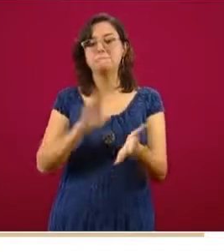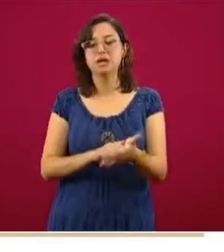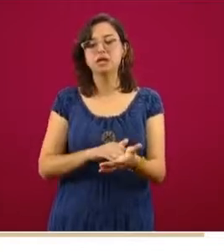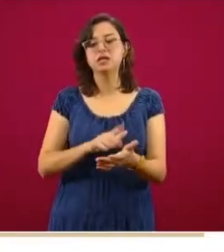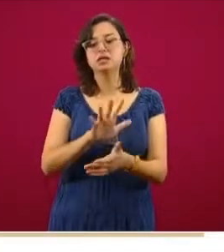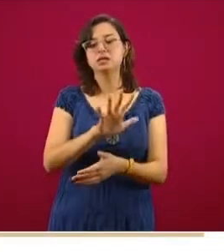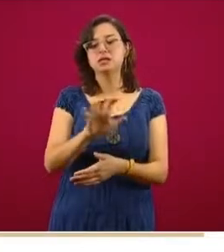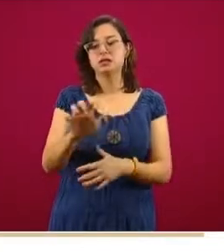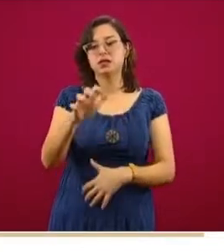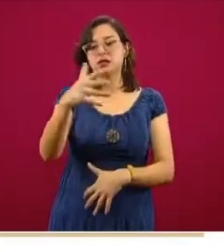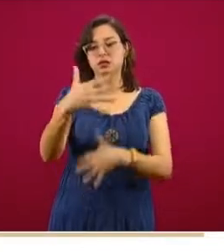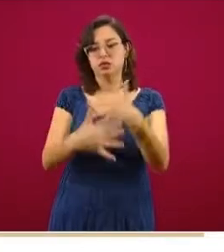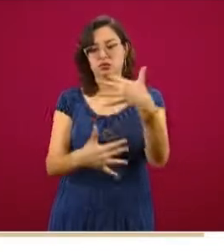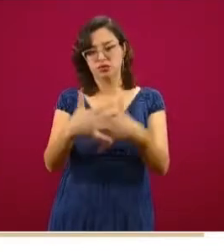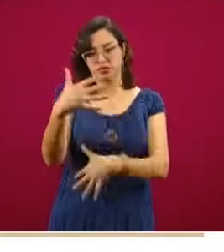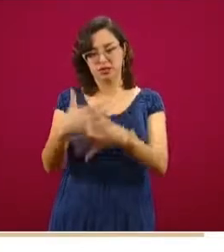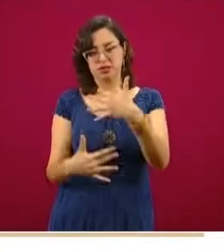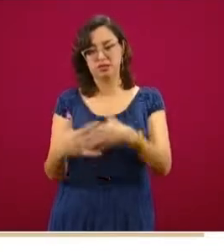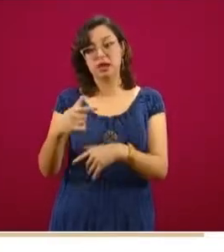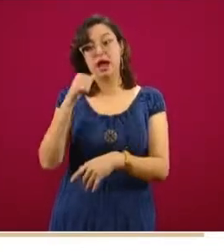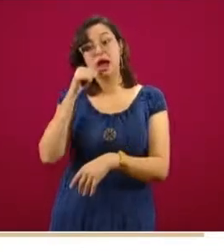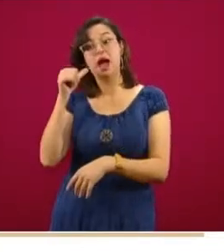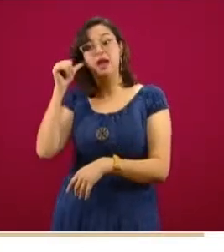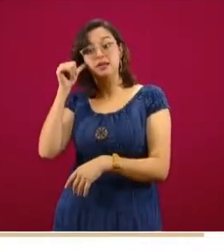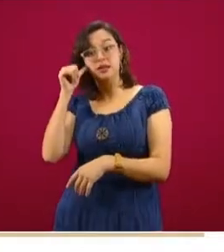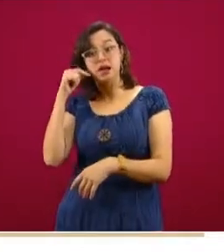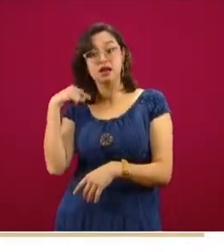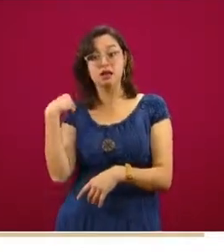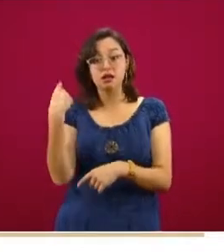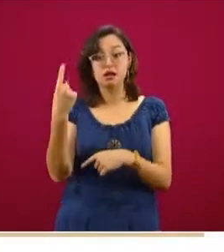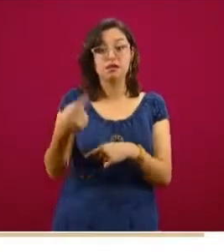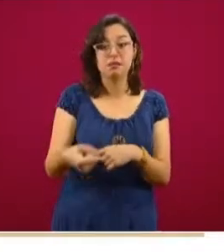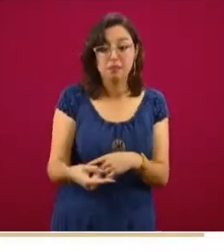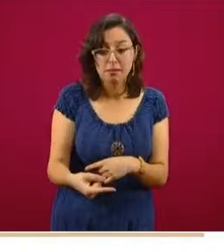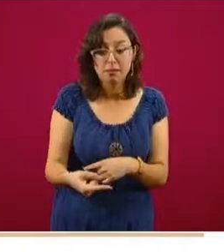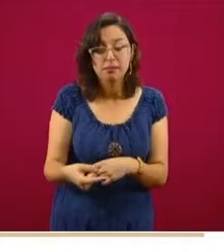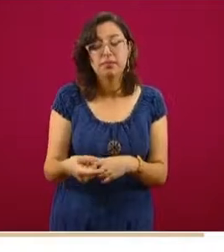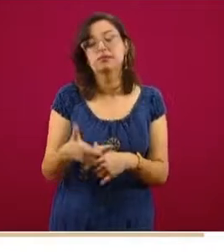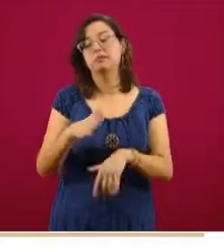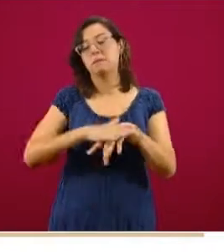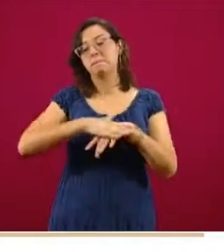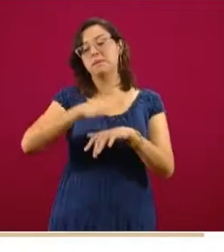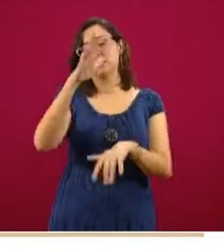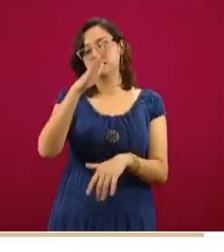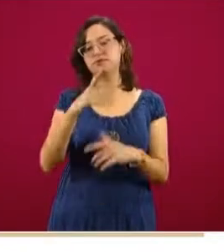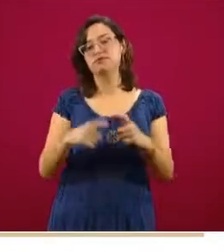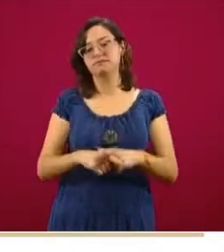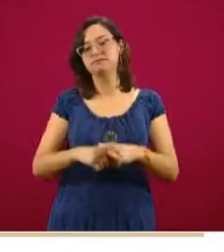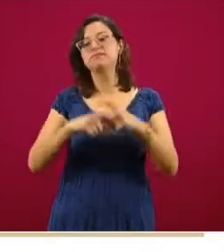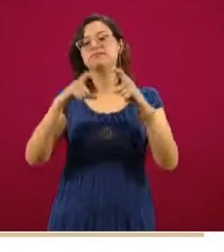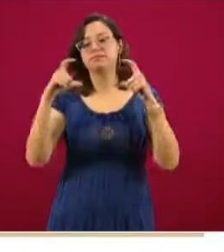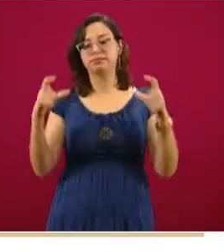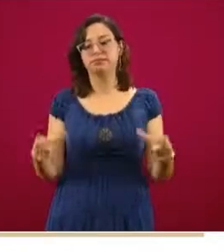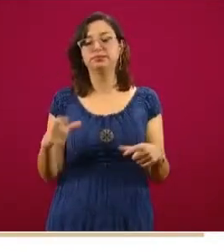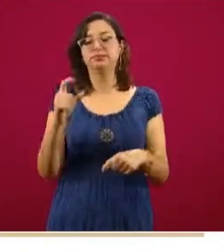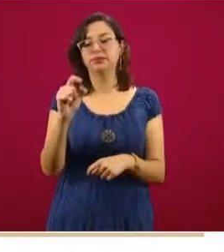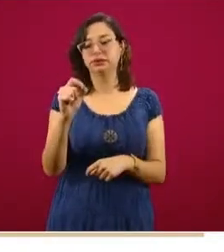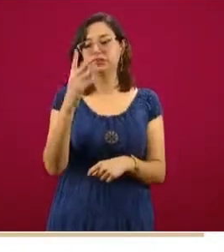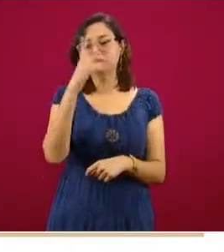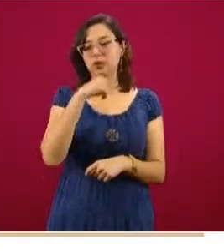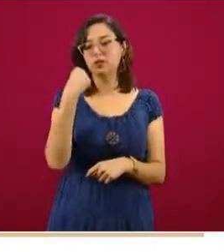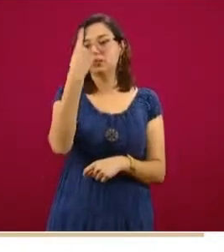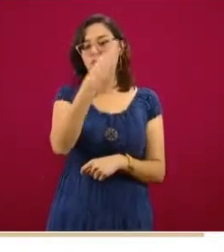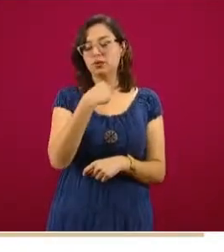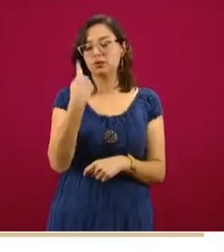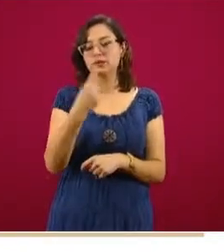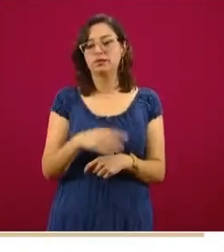1.515. De hecho, ha sido el día en que más casos confirmados hemos tenido en las últimas 24 horas,